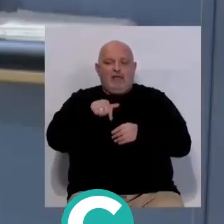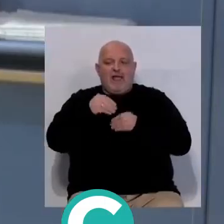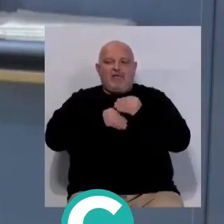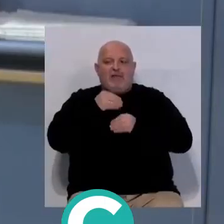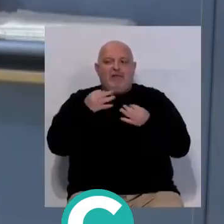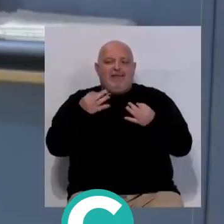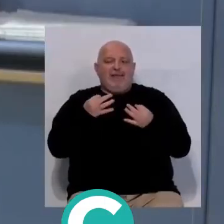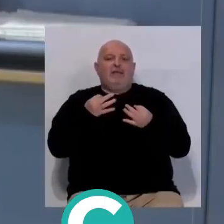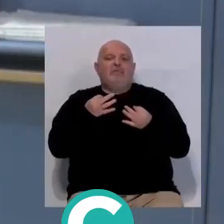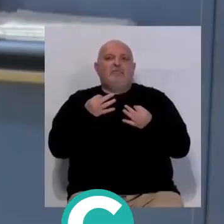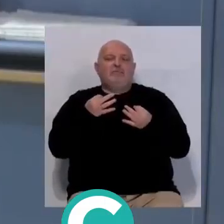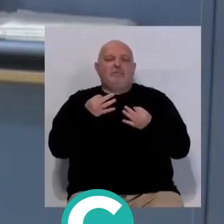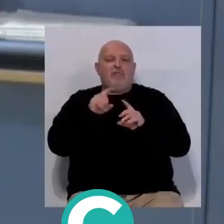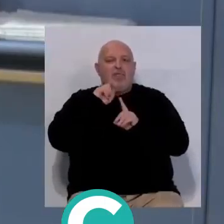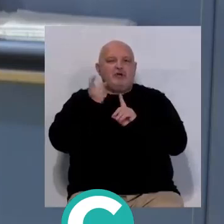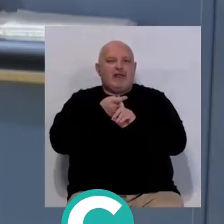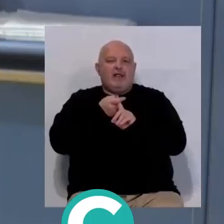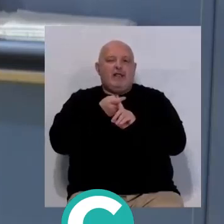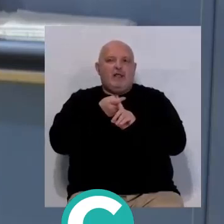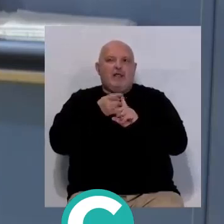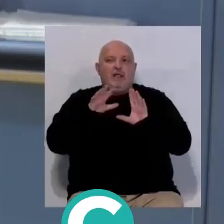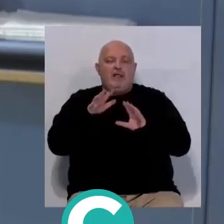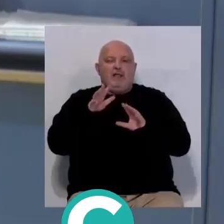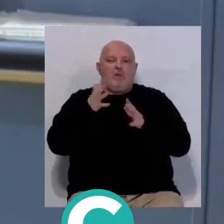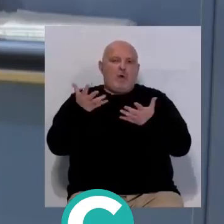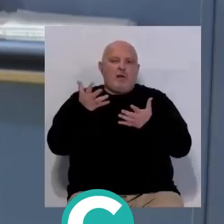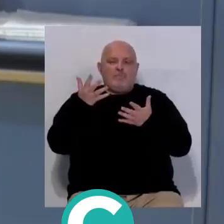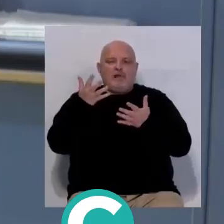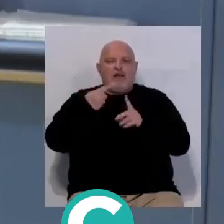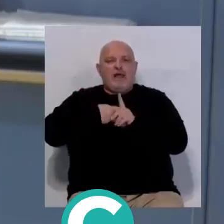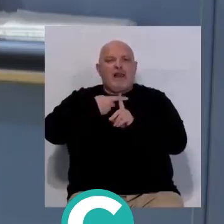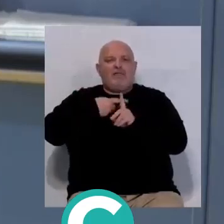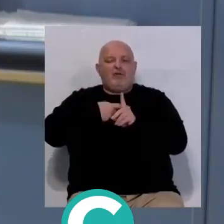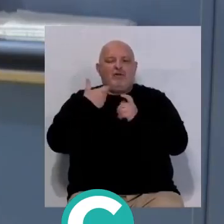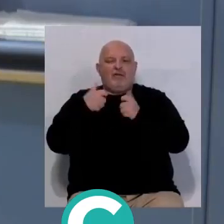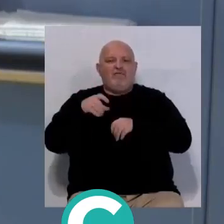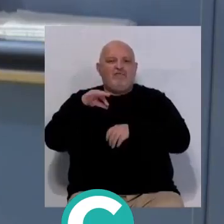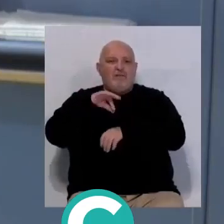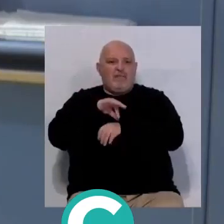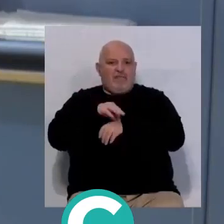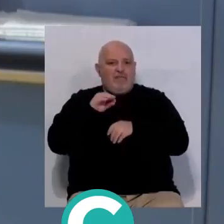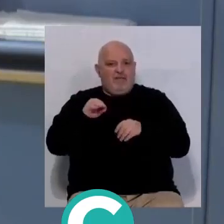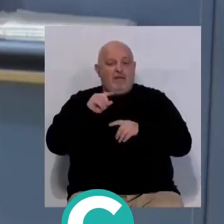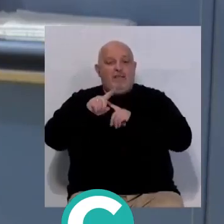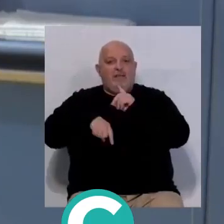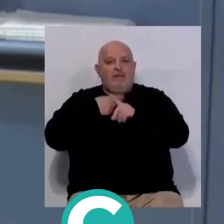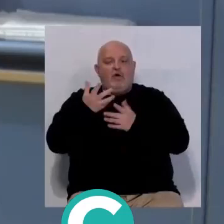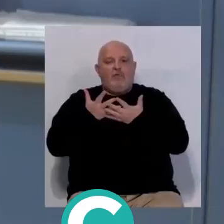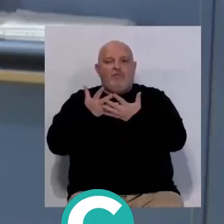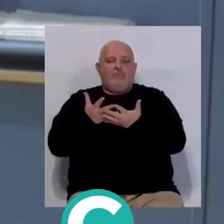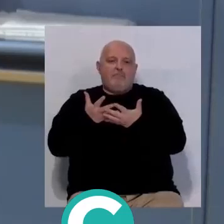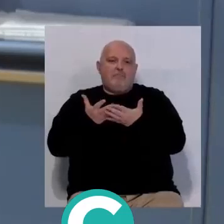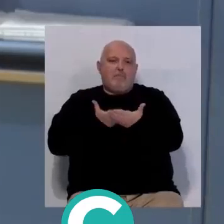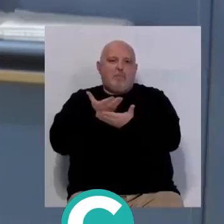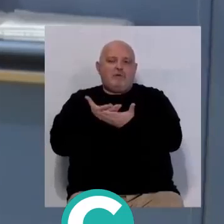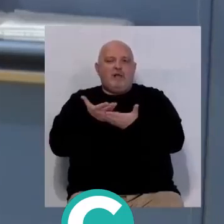podemos diagnosticar y estadiar, que es saber el grado de extensión que tiene la enfermedad, para luego poder ofrecerle una